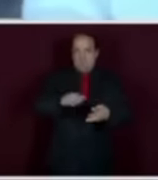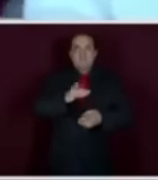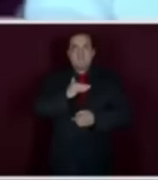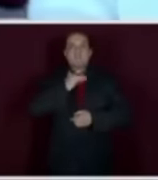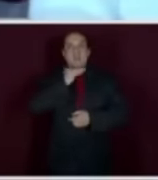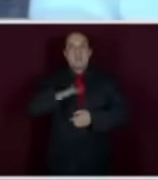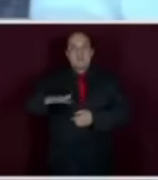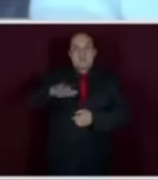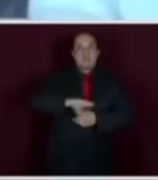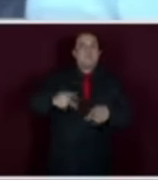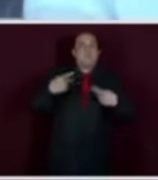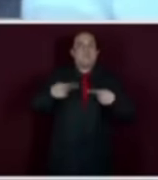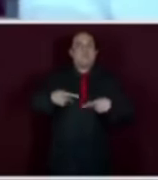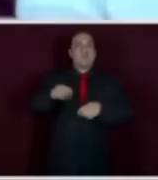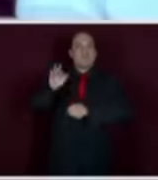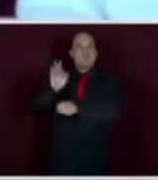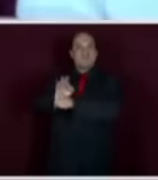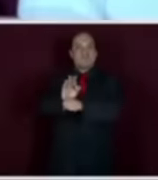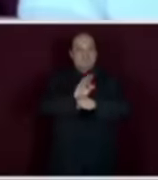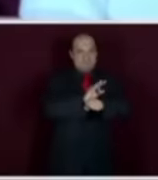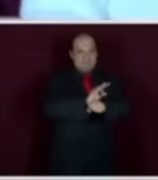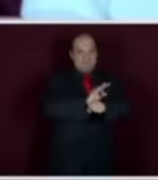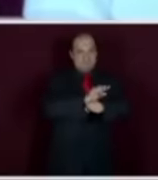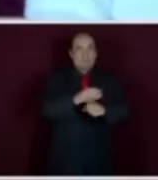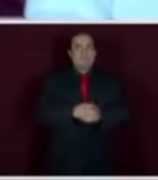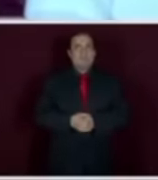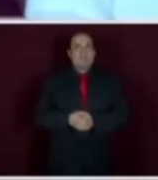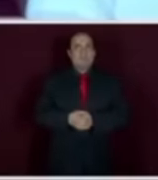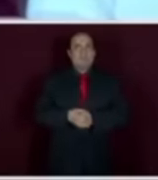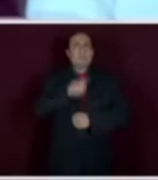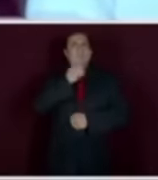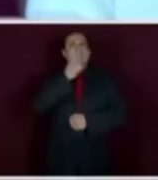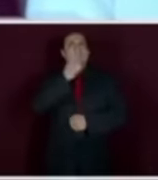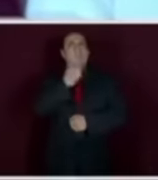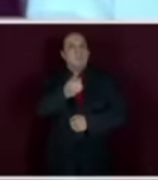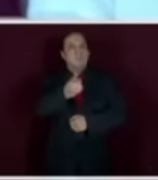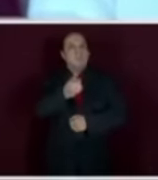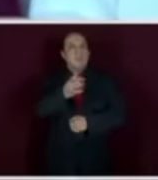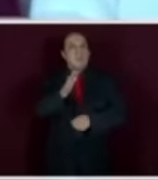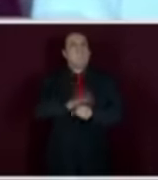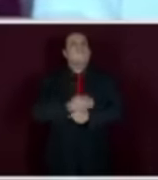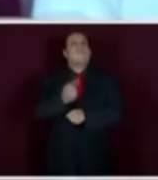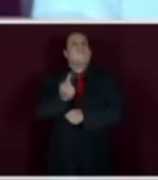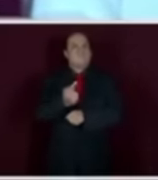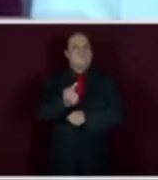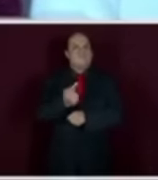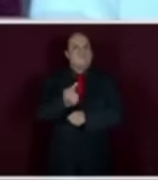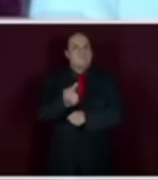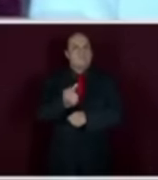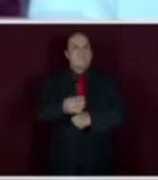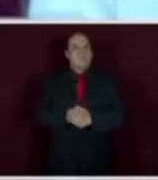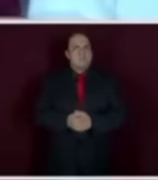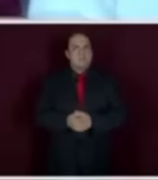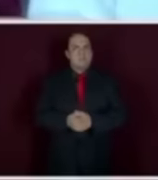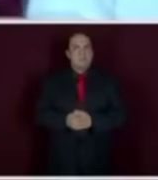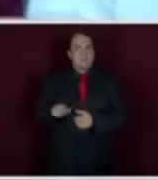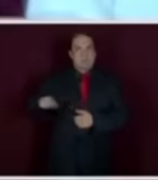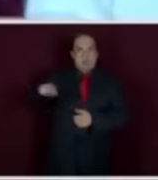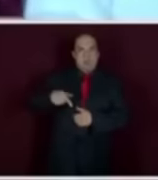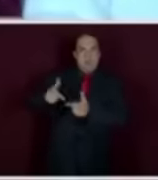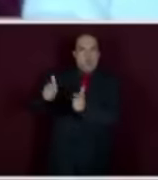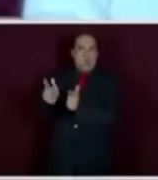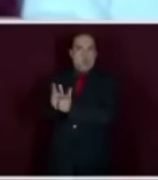las personas. Lo digo porque los adversarios,